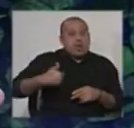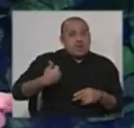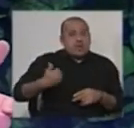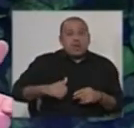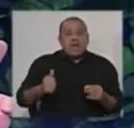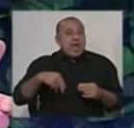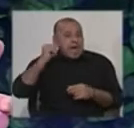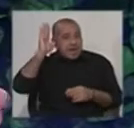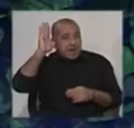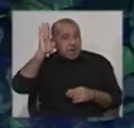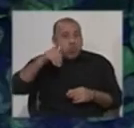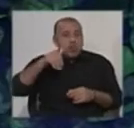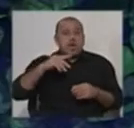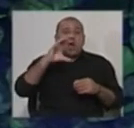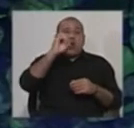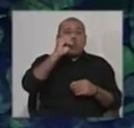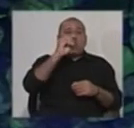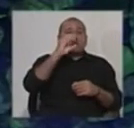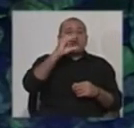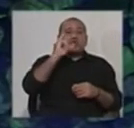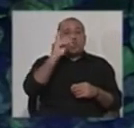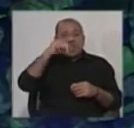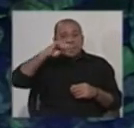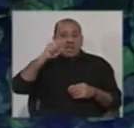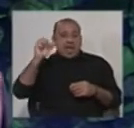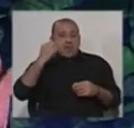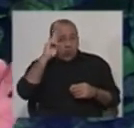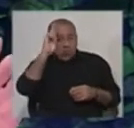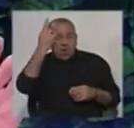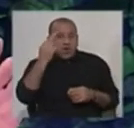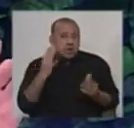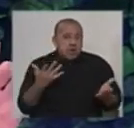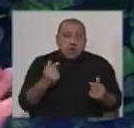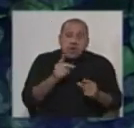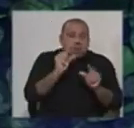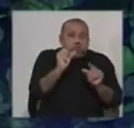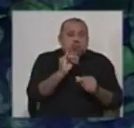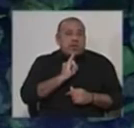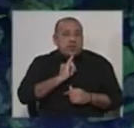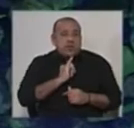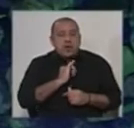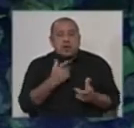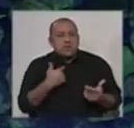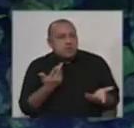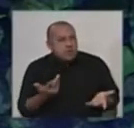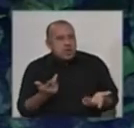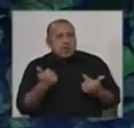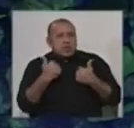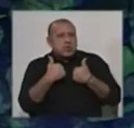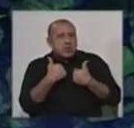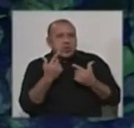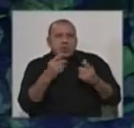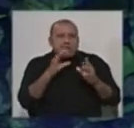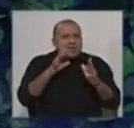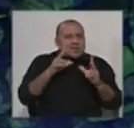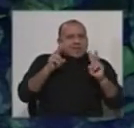occidental del uruguay o sea es tan poca la identidad uruguaya salvo diría yo por el fútbol que nos cuesta mucho que aparezcan estos fenómenos